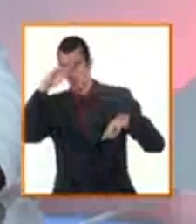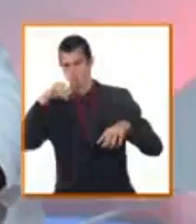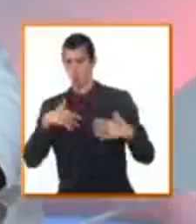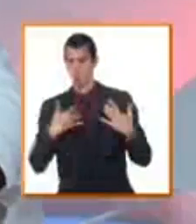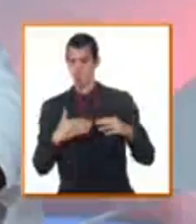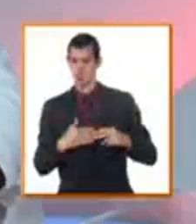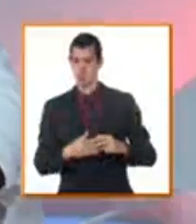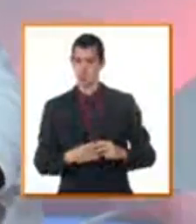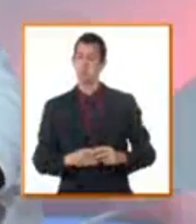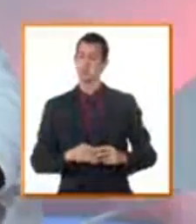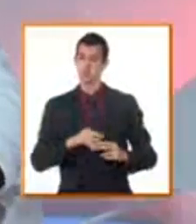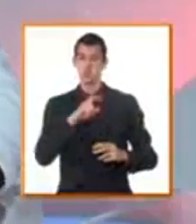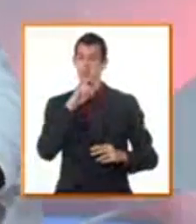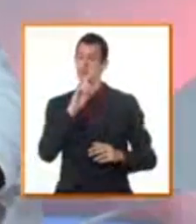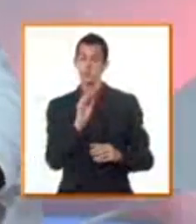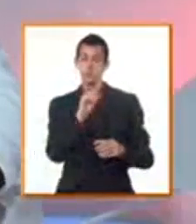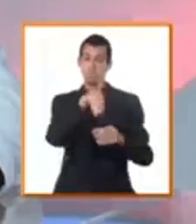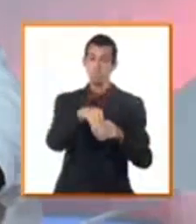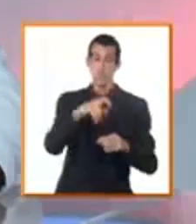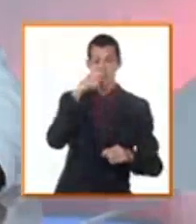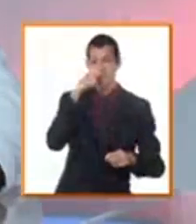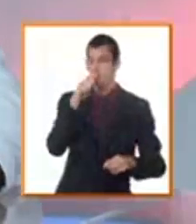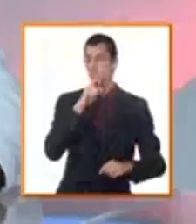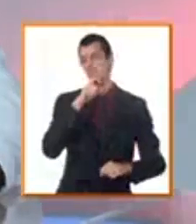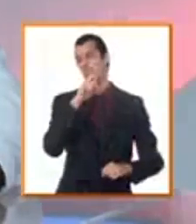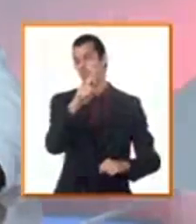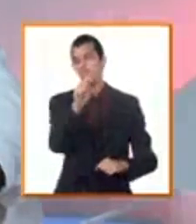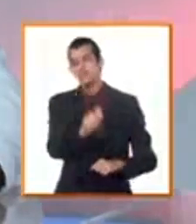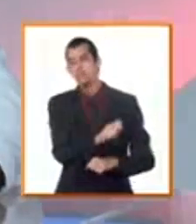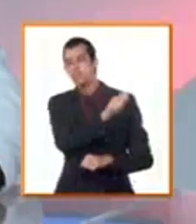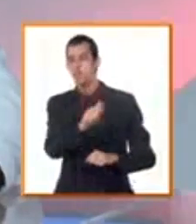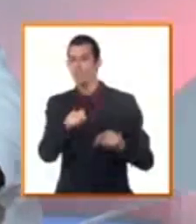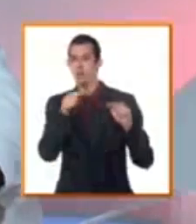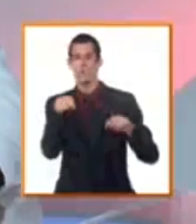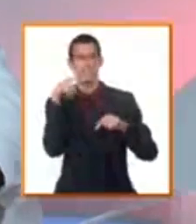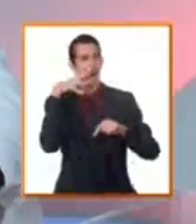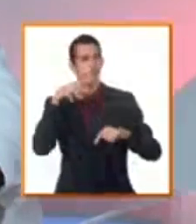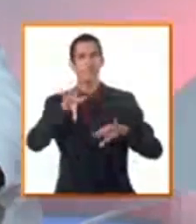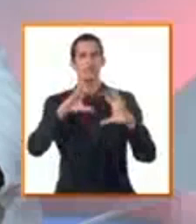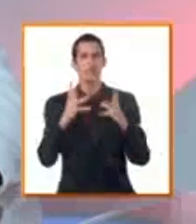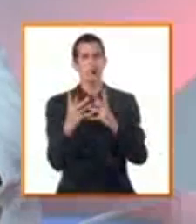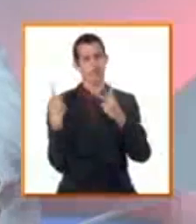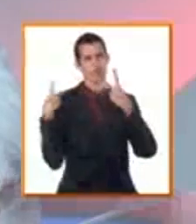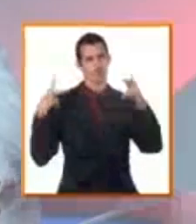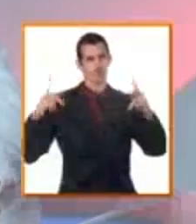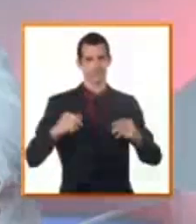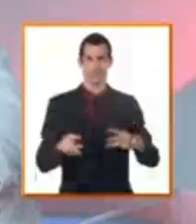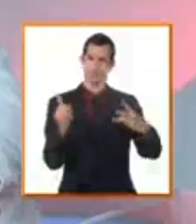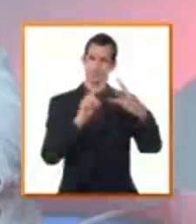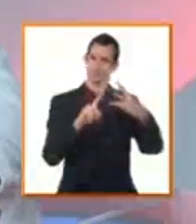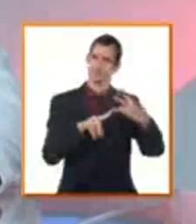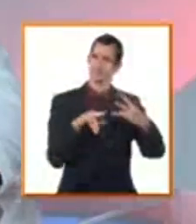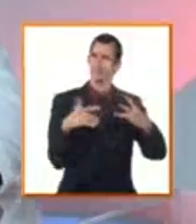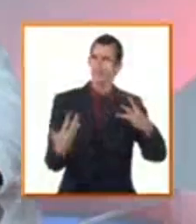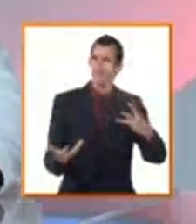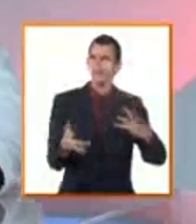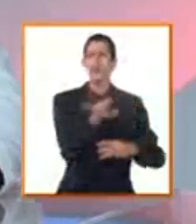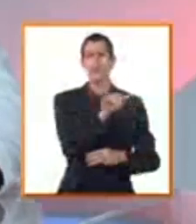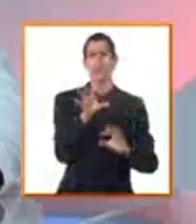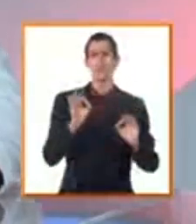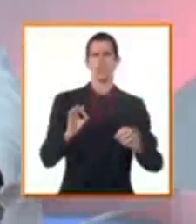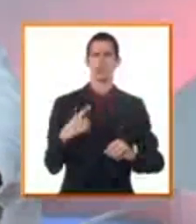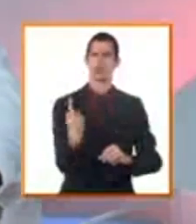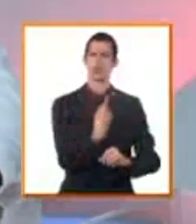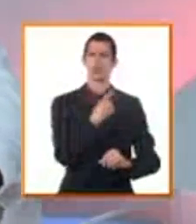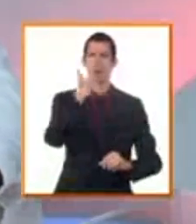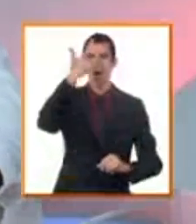ratificar también que los hombres y mujeres de la Aduana General de la República, como guardianes insustituibles, como nos llamó el primer ministro en el